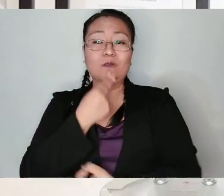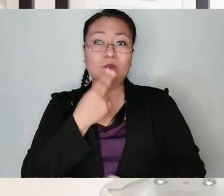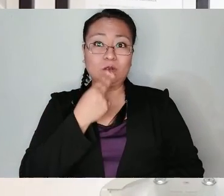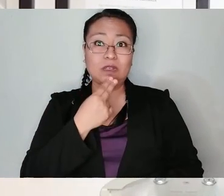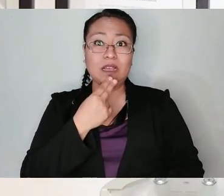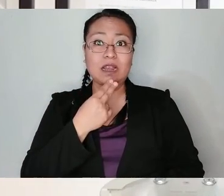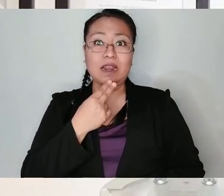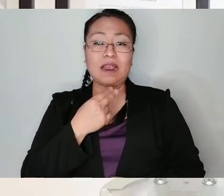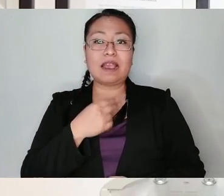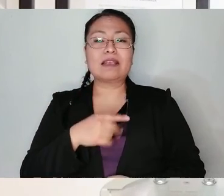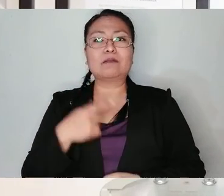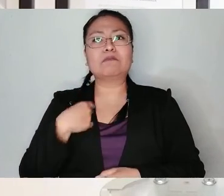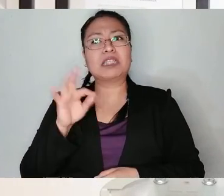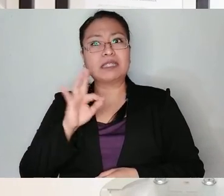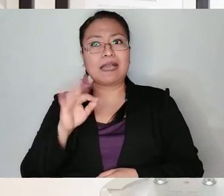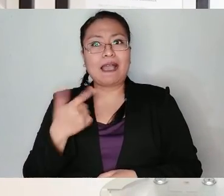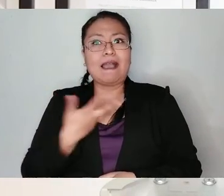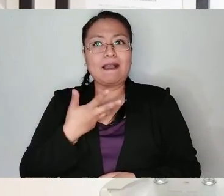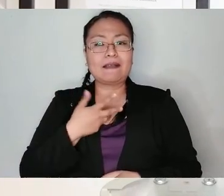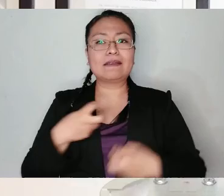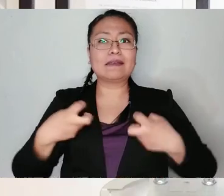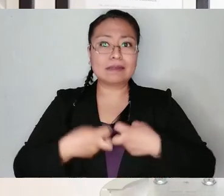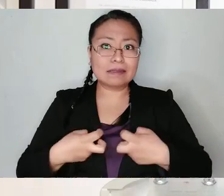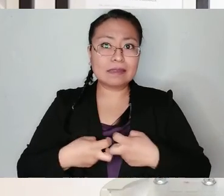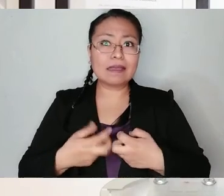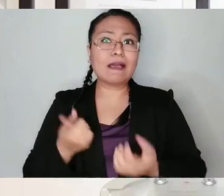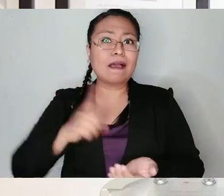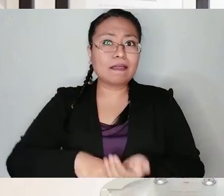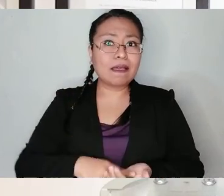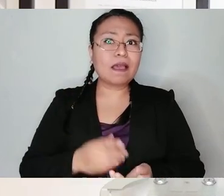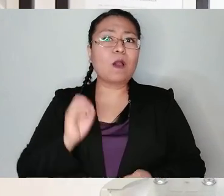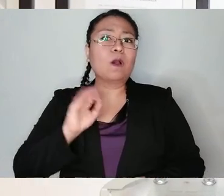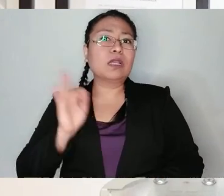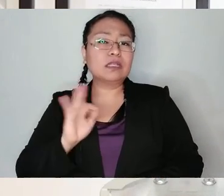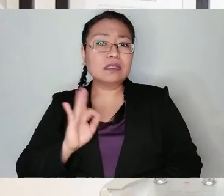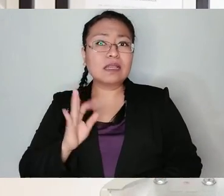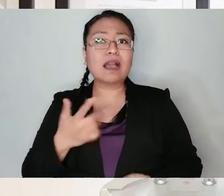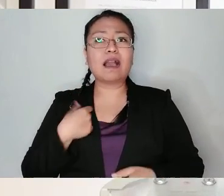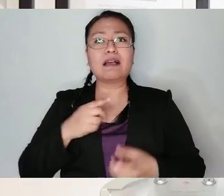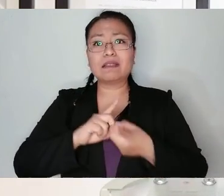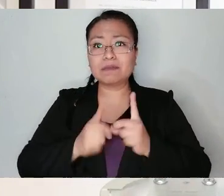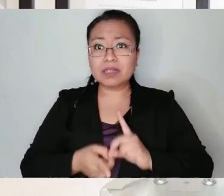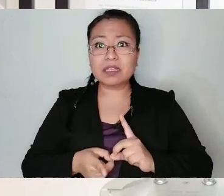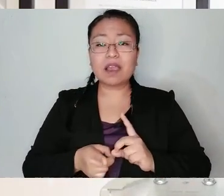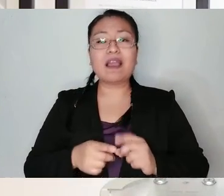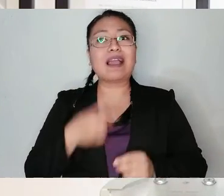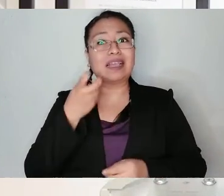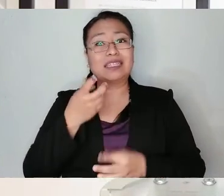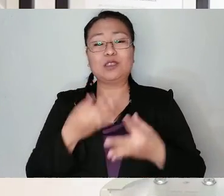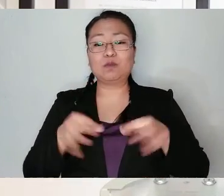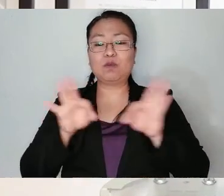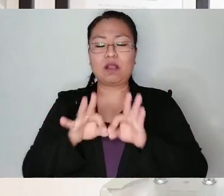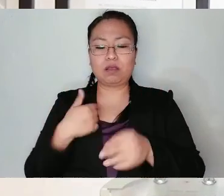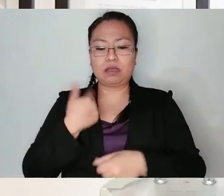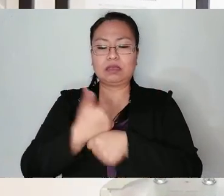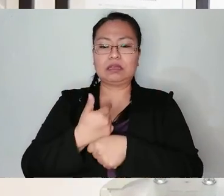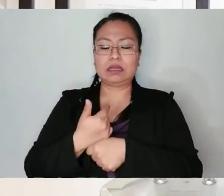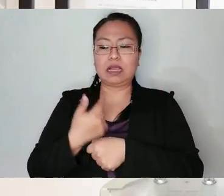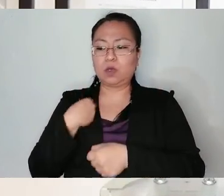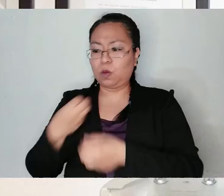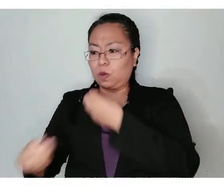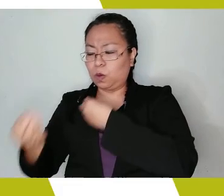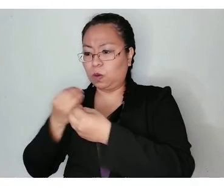Detectando si existe ansiedad o esta necesidad por azúcar después de que ya hemos comido.